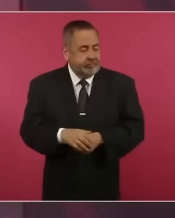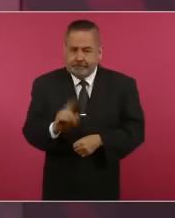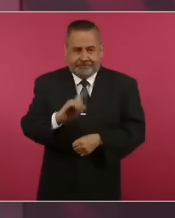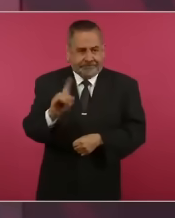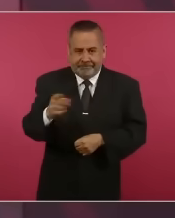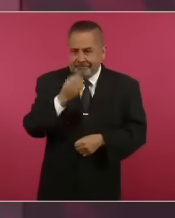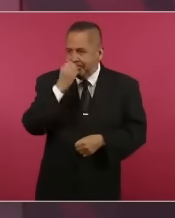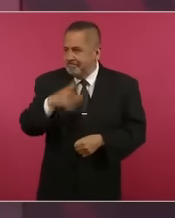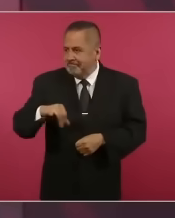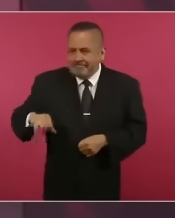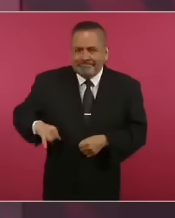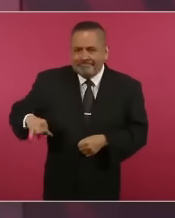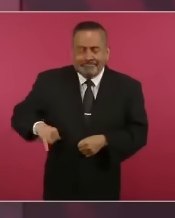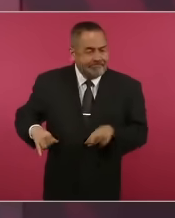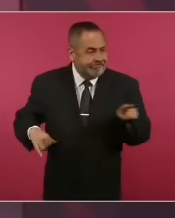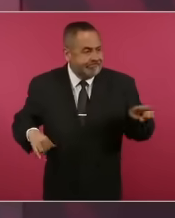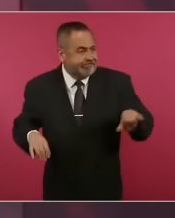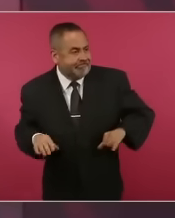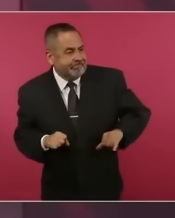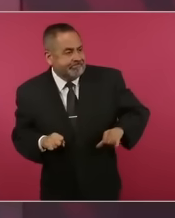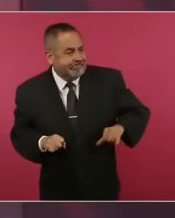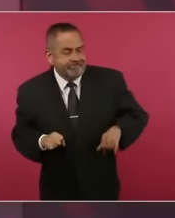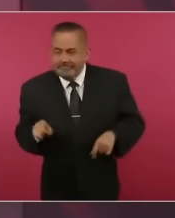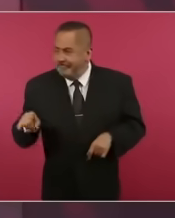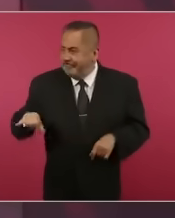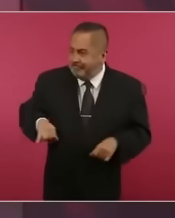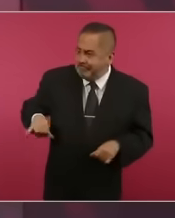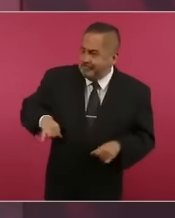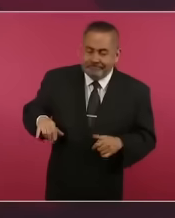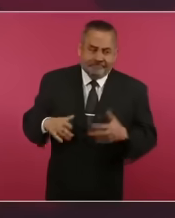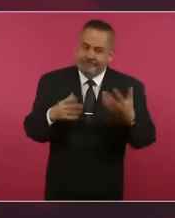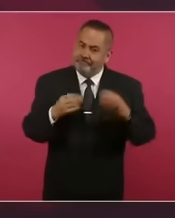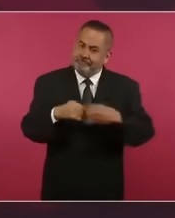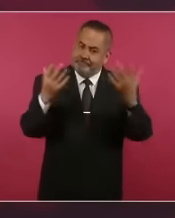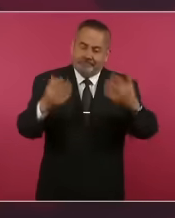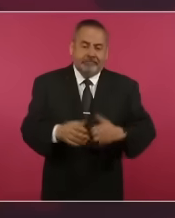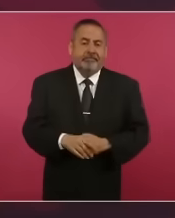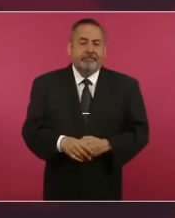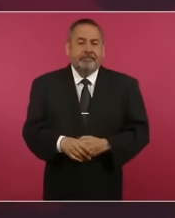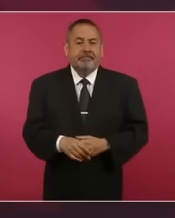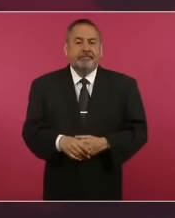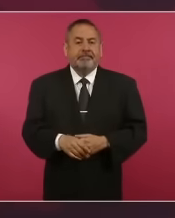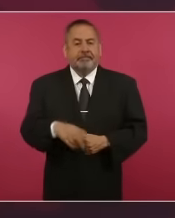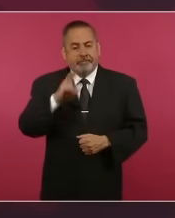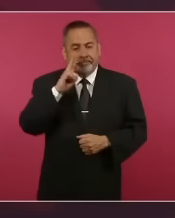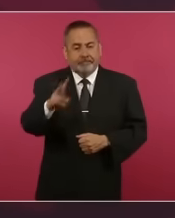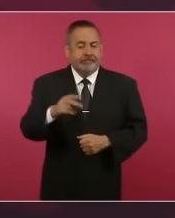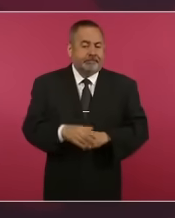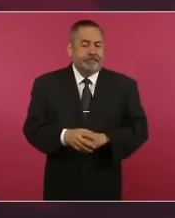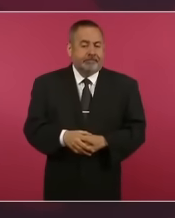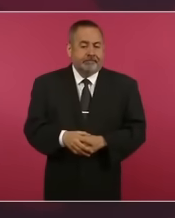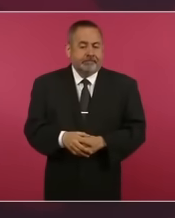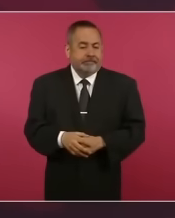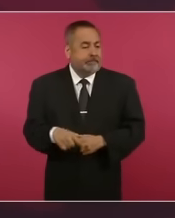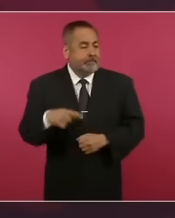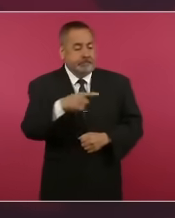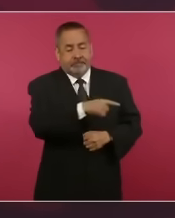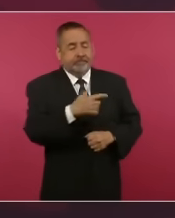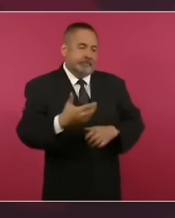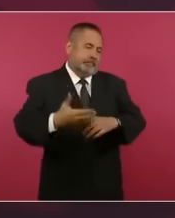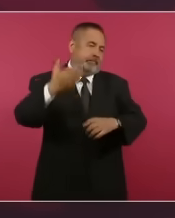en estos tiempos. Antes, imagínense, en 3 siglos de dominación